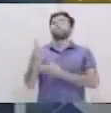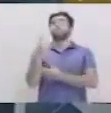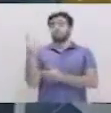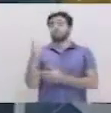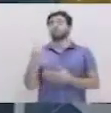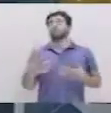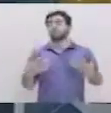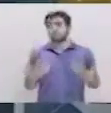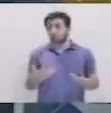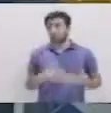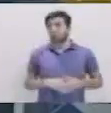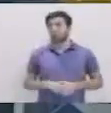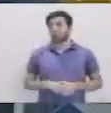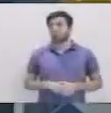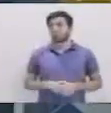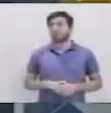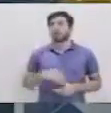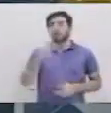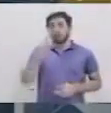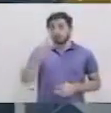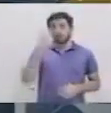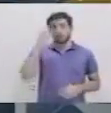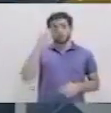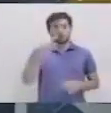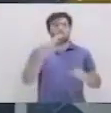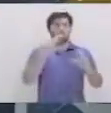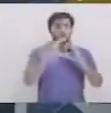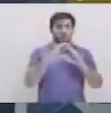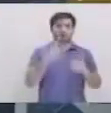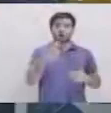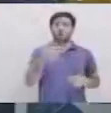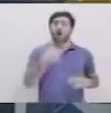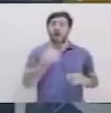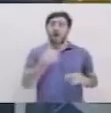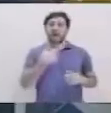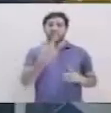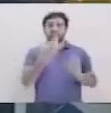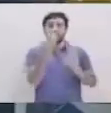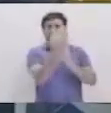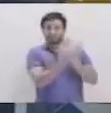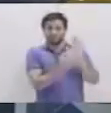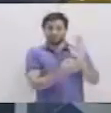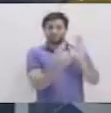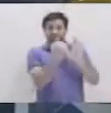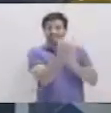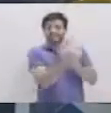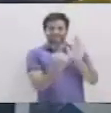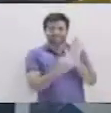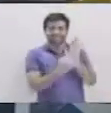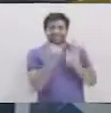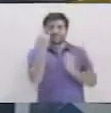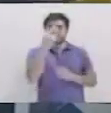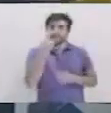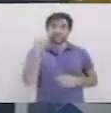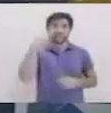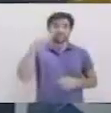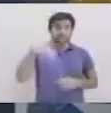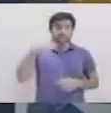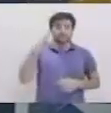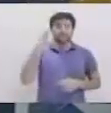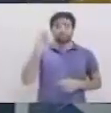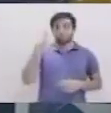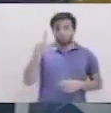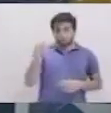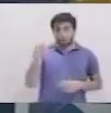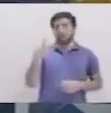muy importante. Tú sabes que dentro de la comunicación hay símbolos y hay signos que nos dan significado, pero tenemos que conocer principalmente los de nuestra